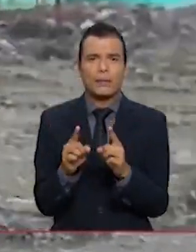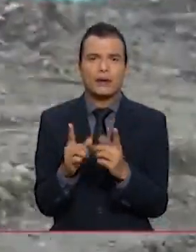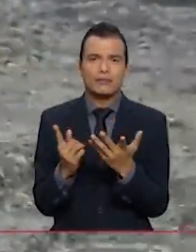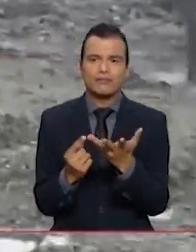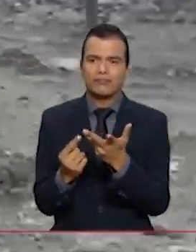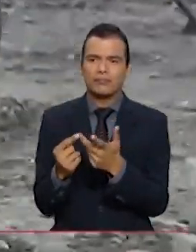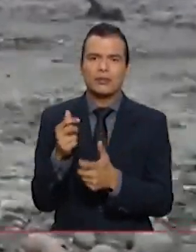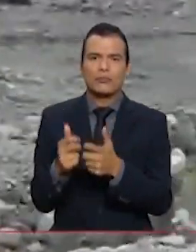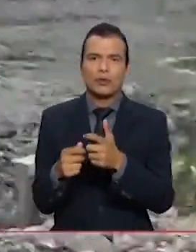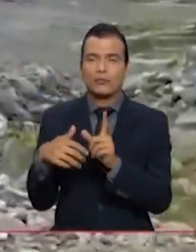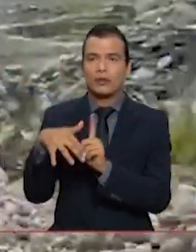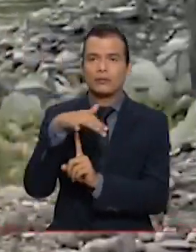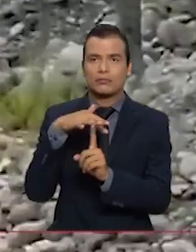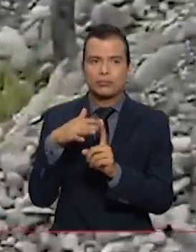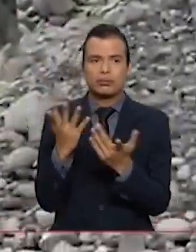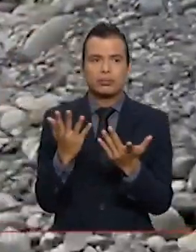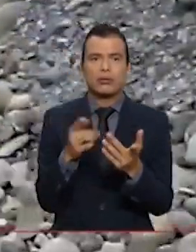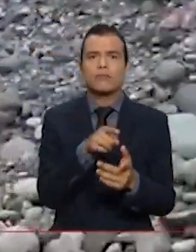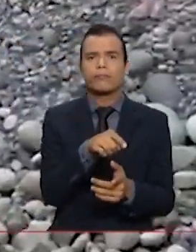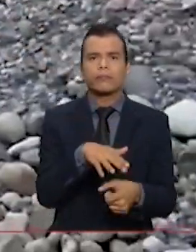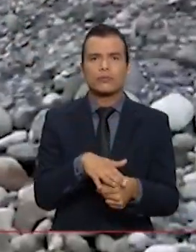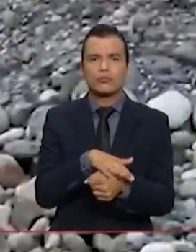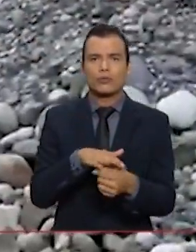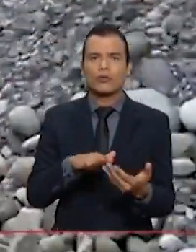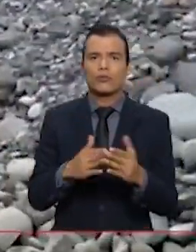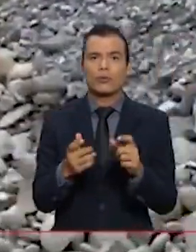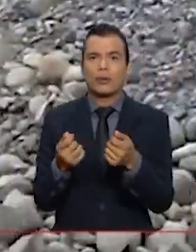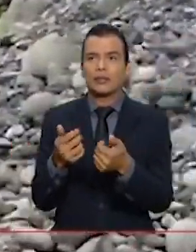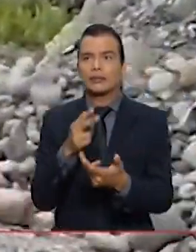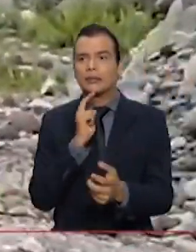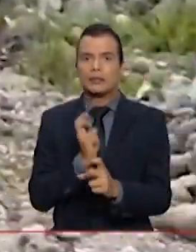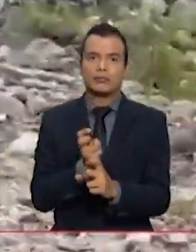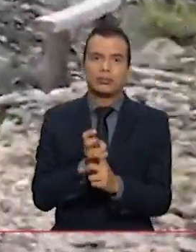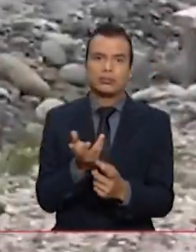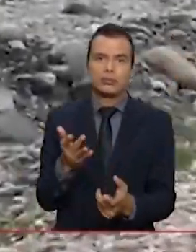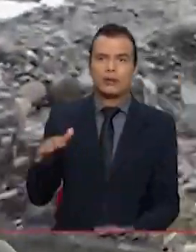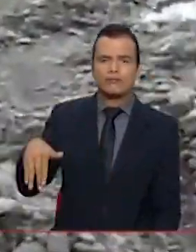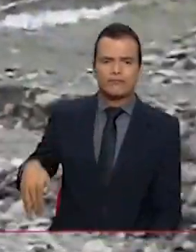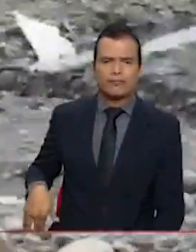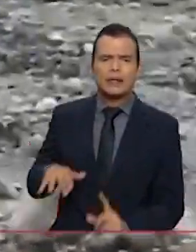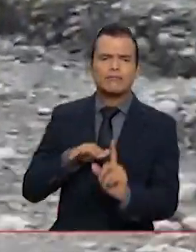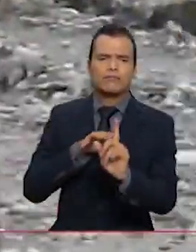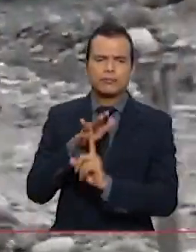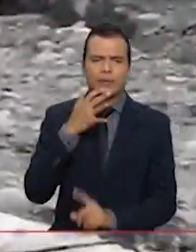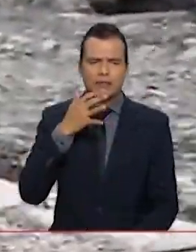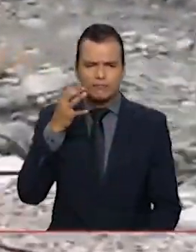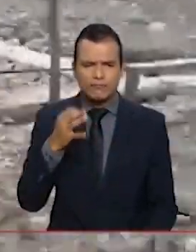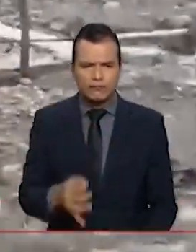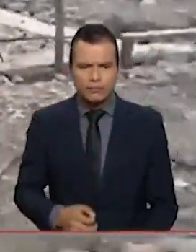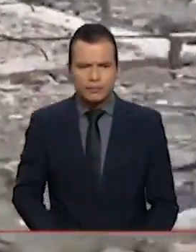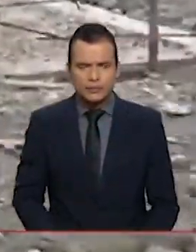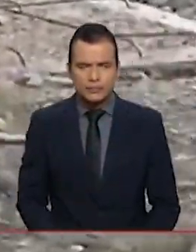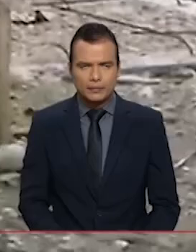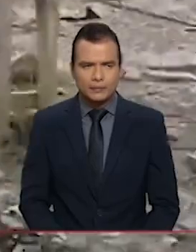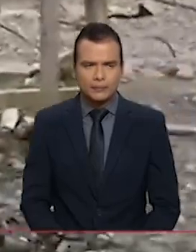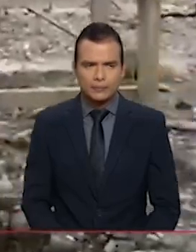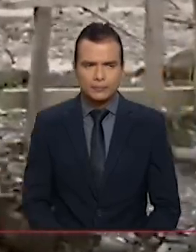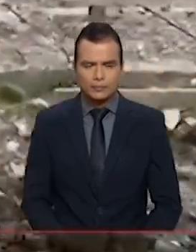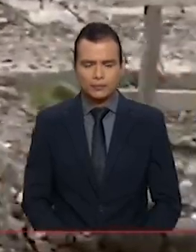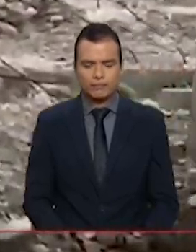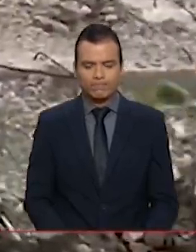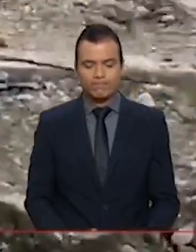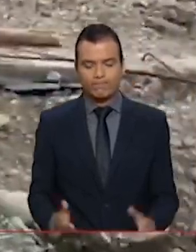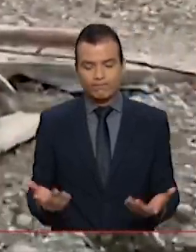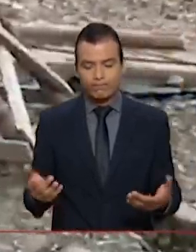situaciones adversas como el clima, orden público y el flujo de recursos han generado traumatismos. Durante dichas actividades, los